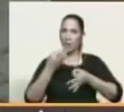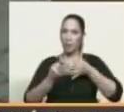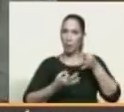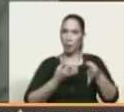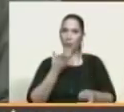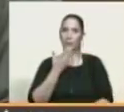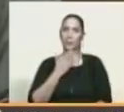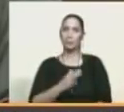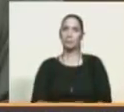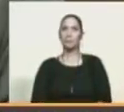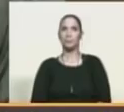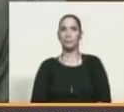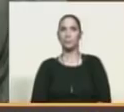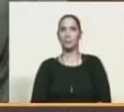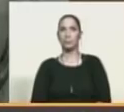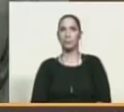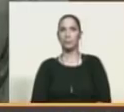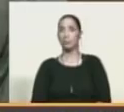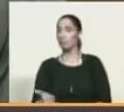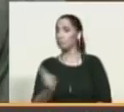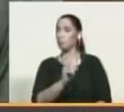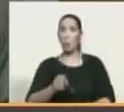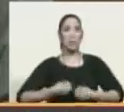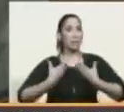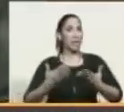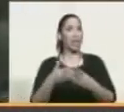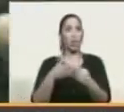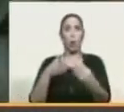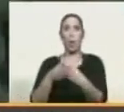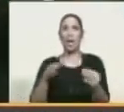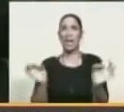Me explico, que no se le entregue más dólares a esta gente, bajo ninguna figura.